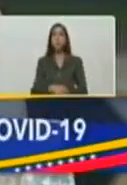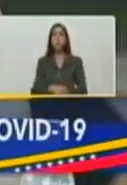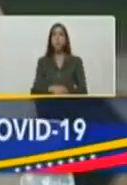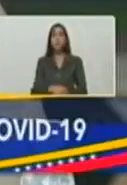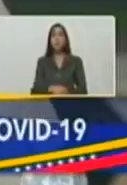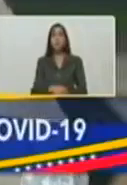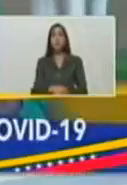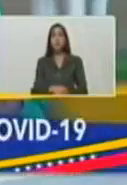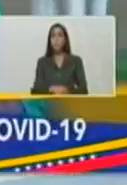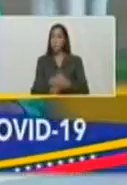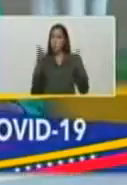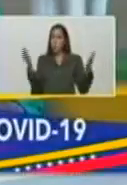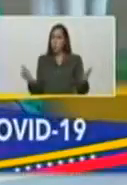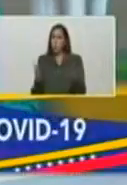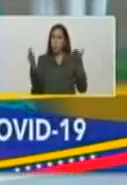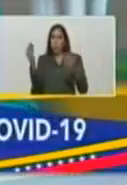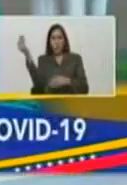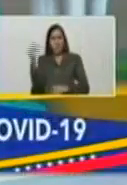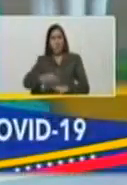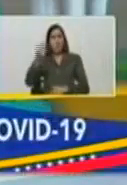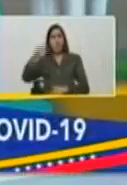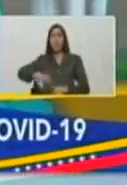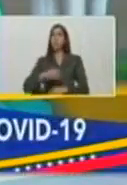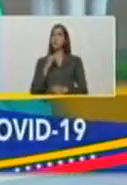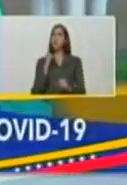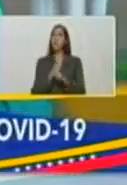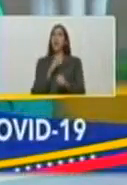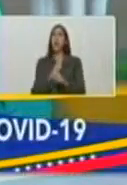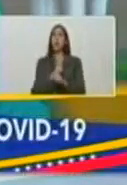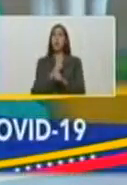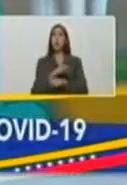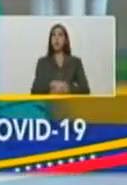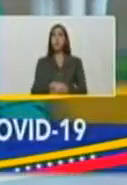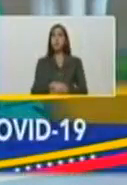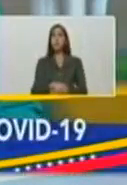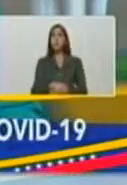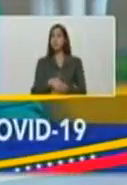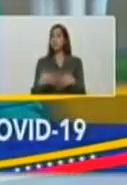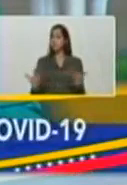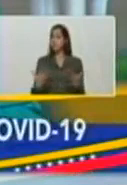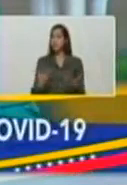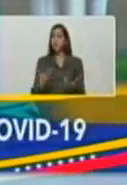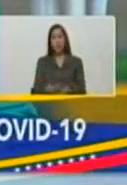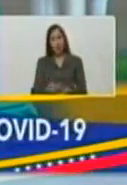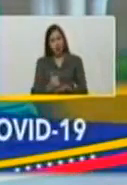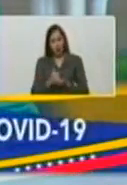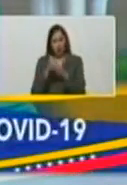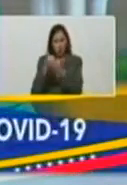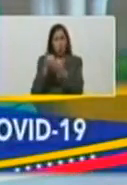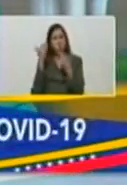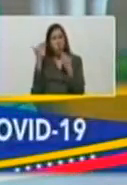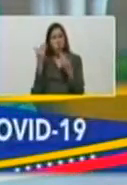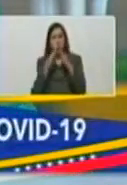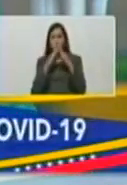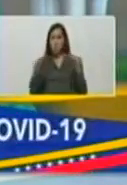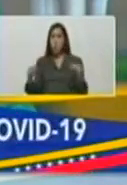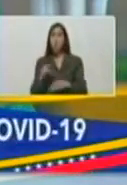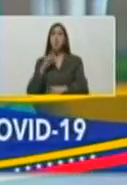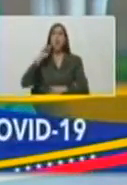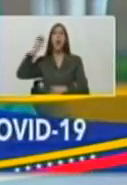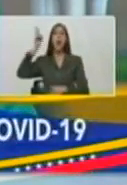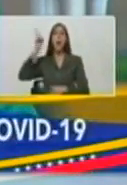Más motivación, más trabajo. Bueno, hay que traer, pedirle la ayuda de todas las emisoras de